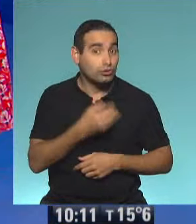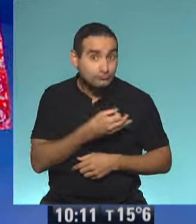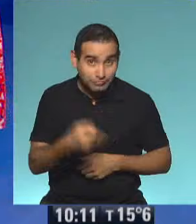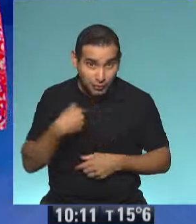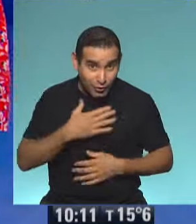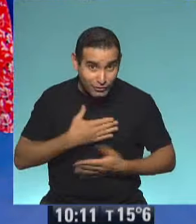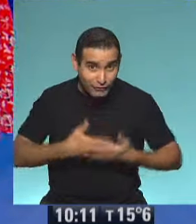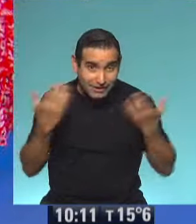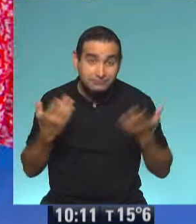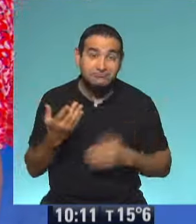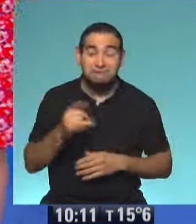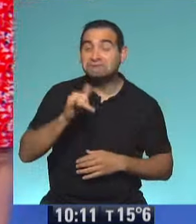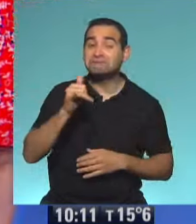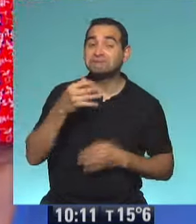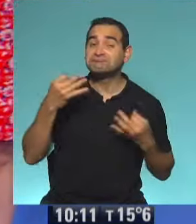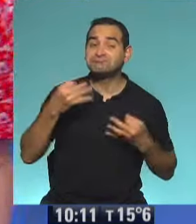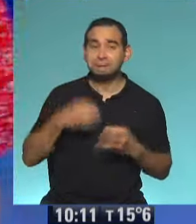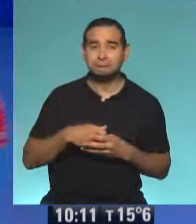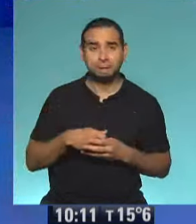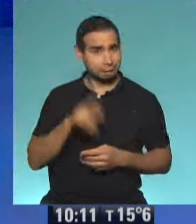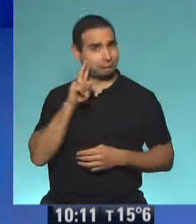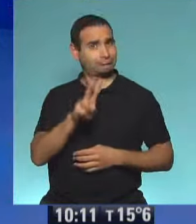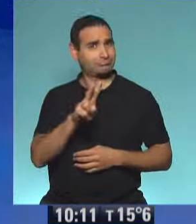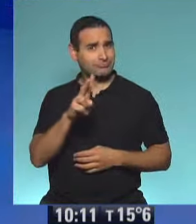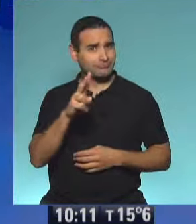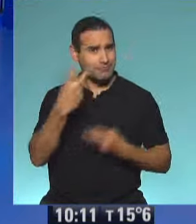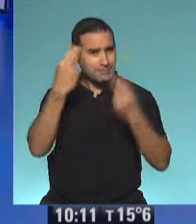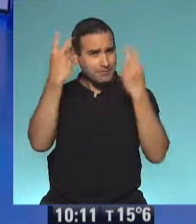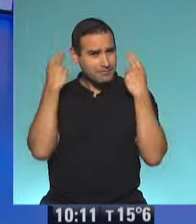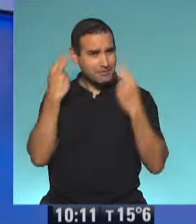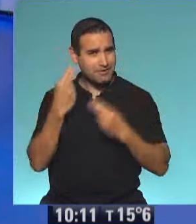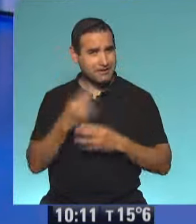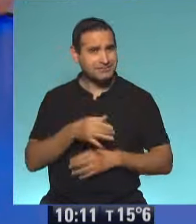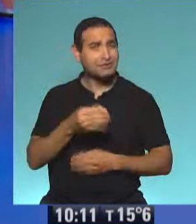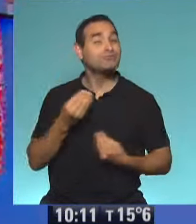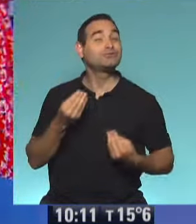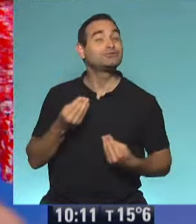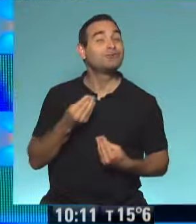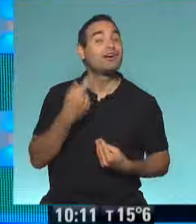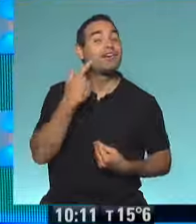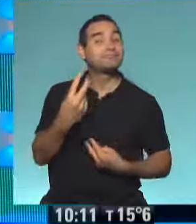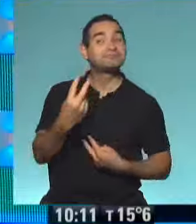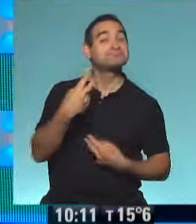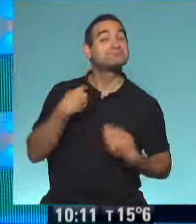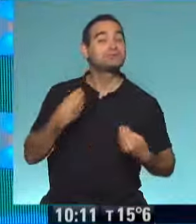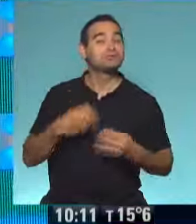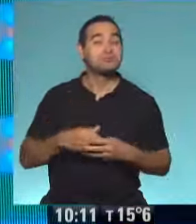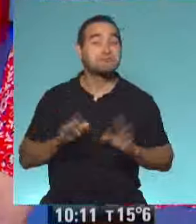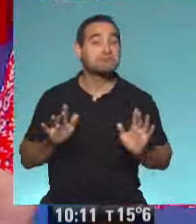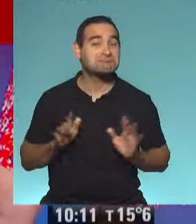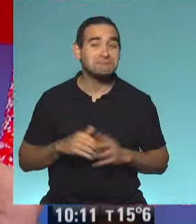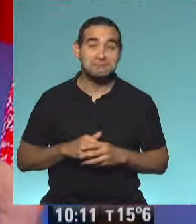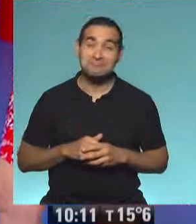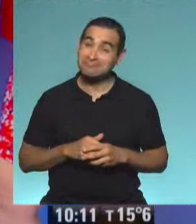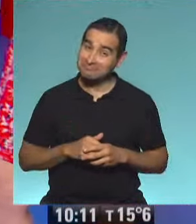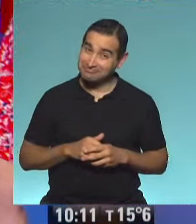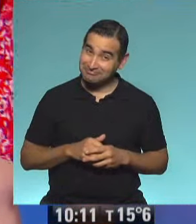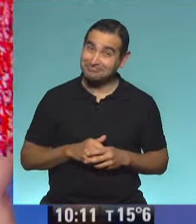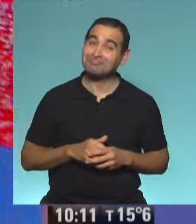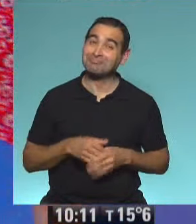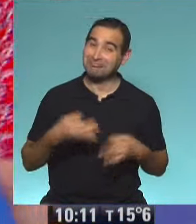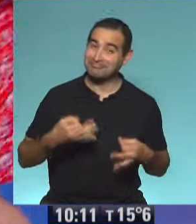feliz? ¿Sí? ¡Ay! ¡Se arregla el pelo! ¡Se arregla el pelo! ¿Qué pasa? ¿Qué pasó con el pelo? No, bueno, nada. ¡Ay, hacemos